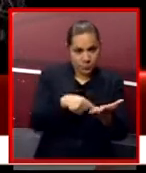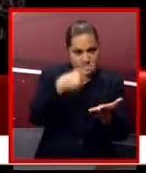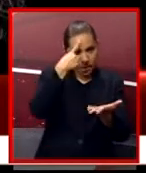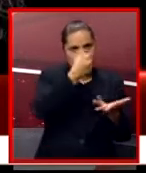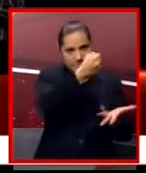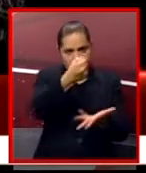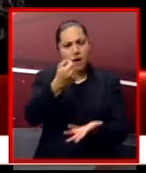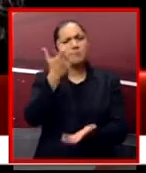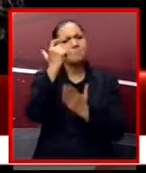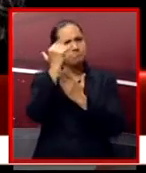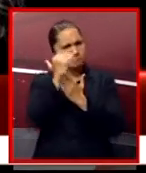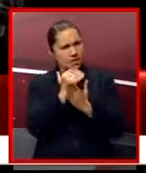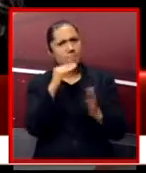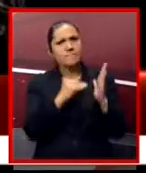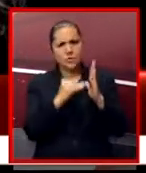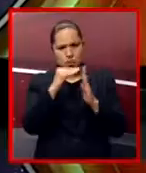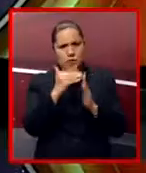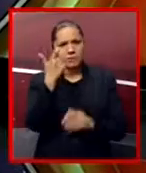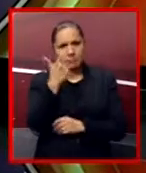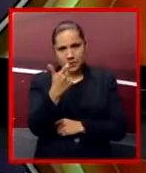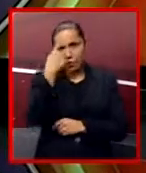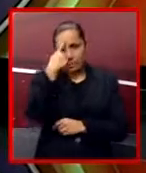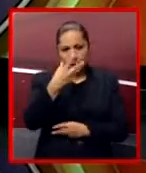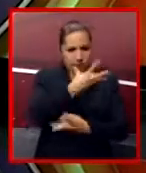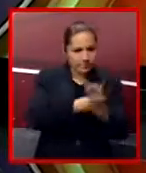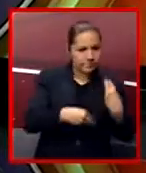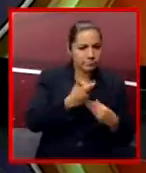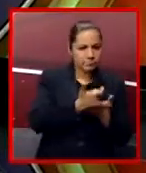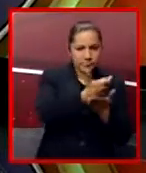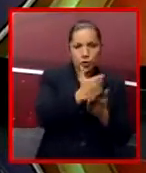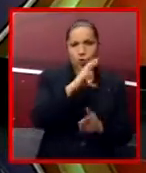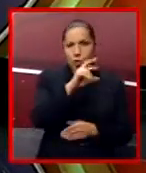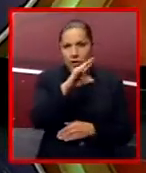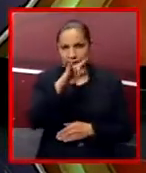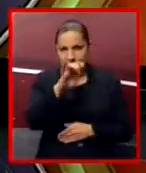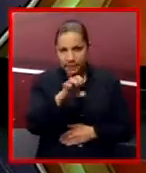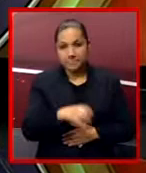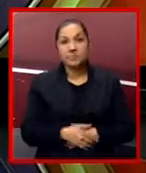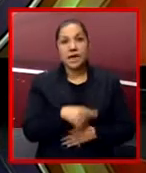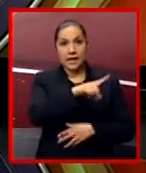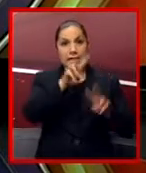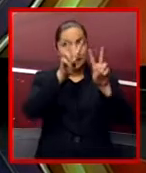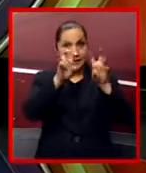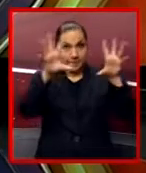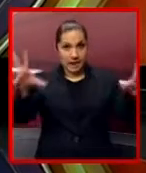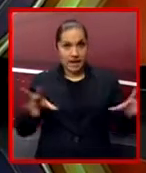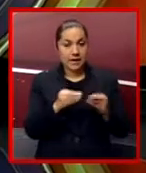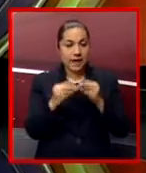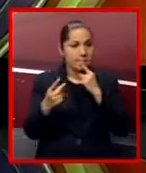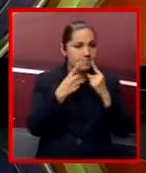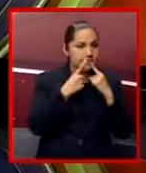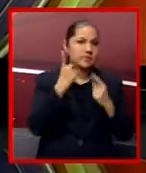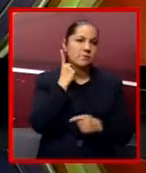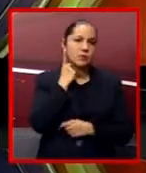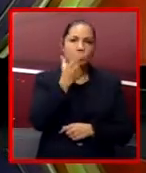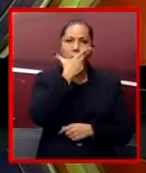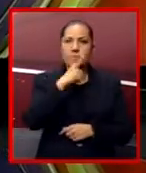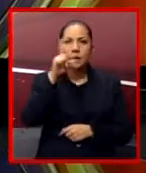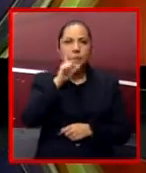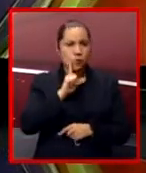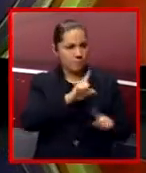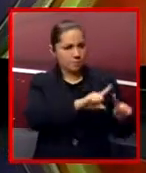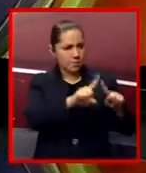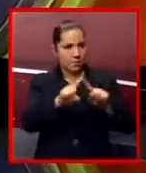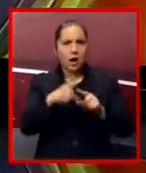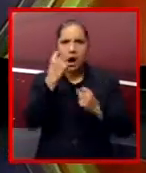pesos en gasto corriente. Ya durante la discusión en lo general, diputadas y diputados de diversos grupos parlamentarios